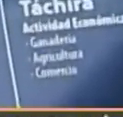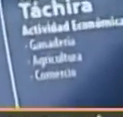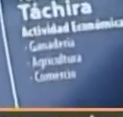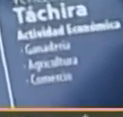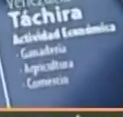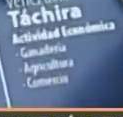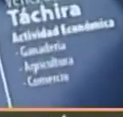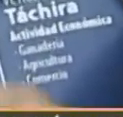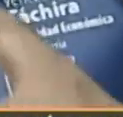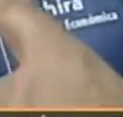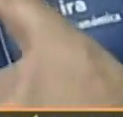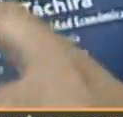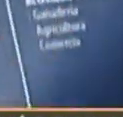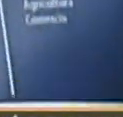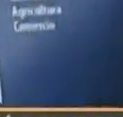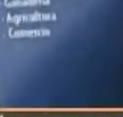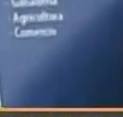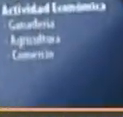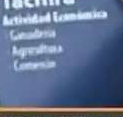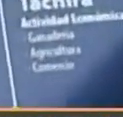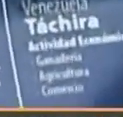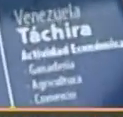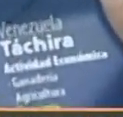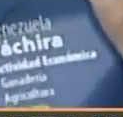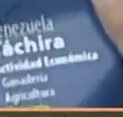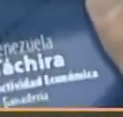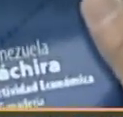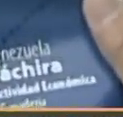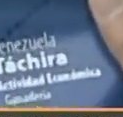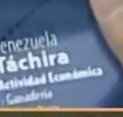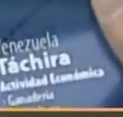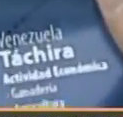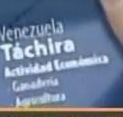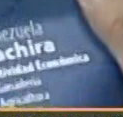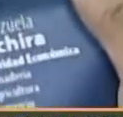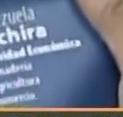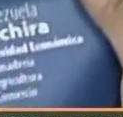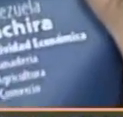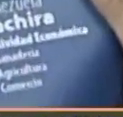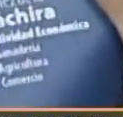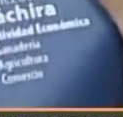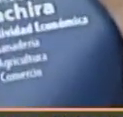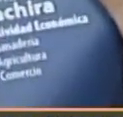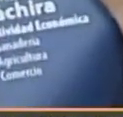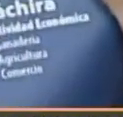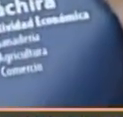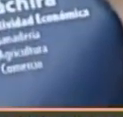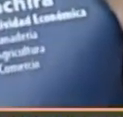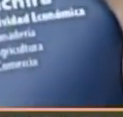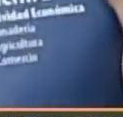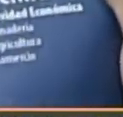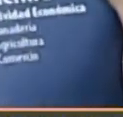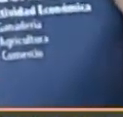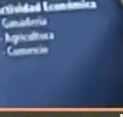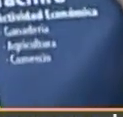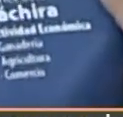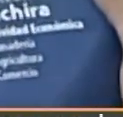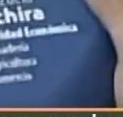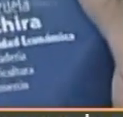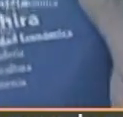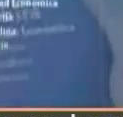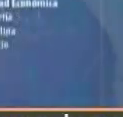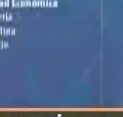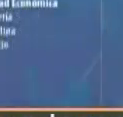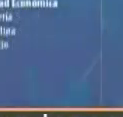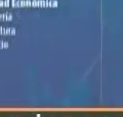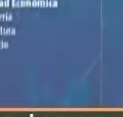contrabando, pues. Y el 70% es contrabando, es robo de la gasolina, de los medicamentos, de la comida y del